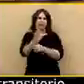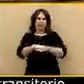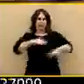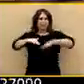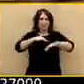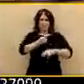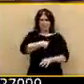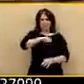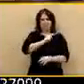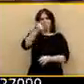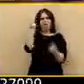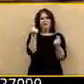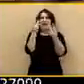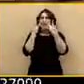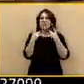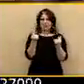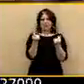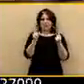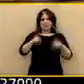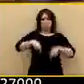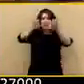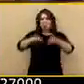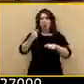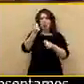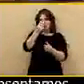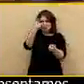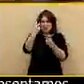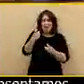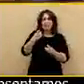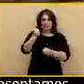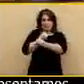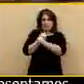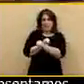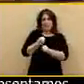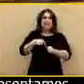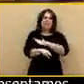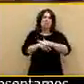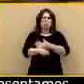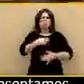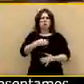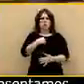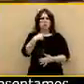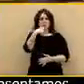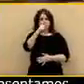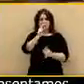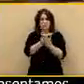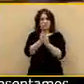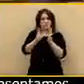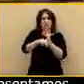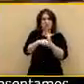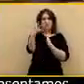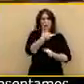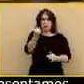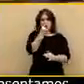liquidez, también con reducción de costes fiscales laborales y burocráticos. En vez de presumir pagar y tarde 5 millones de prestaciones por desempleo,